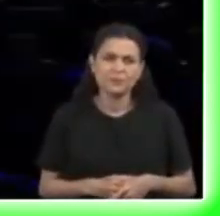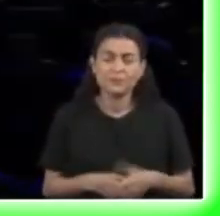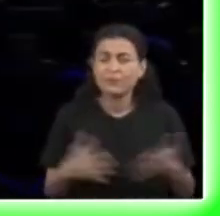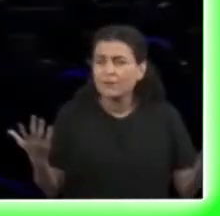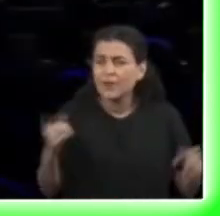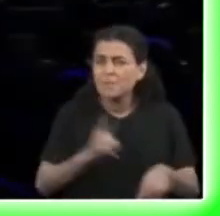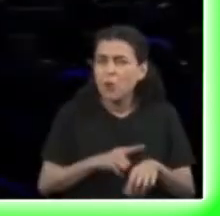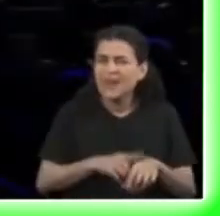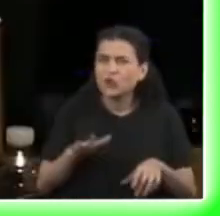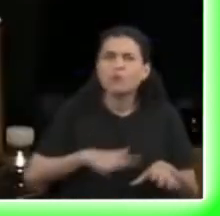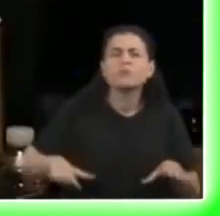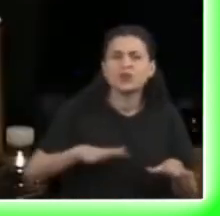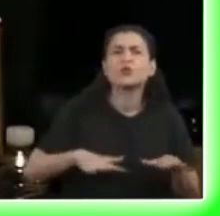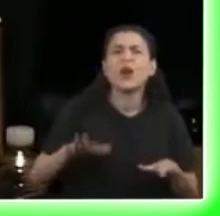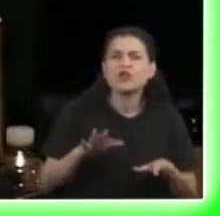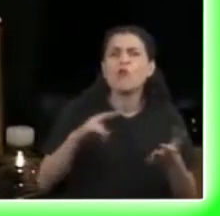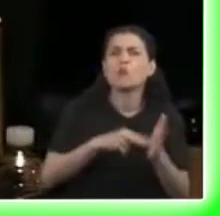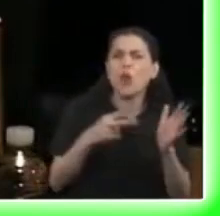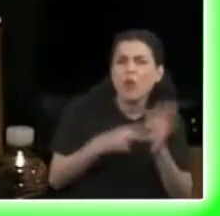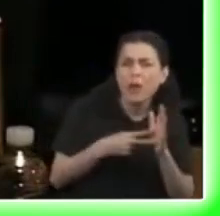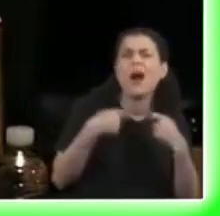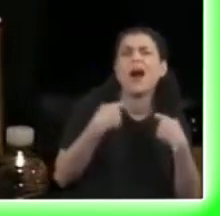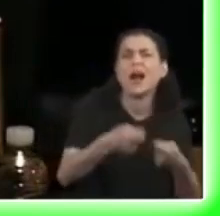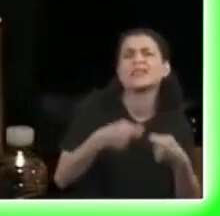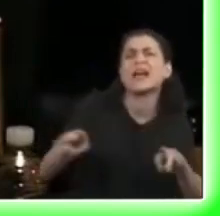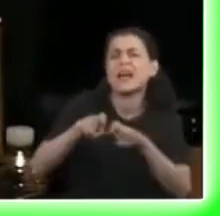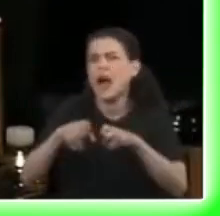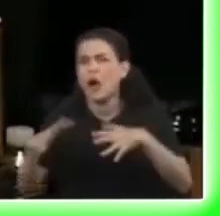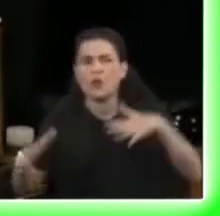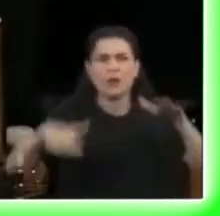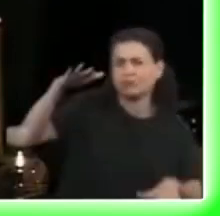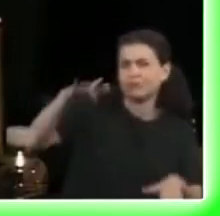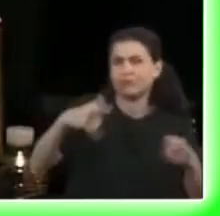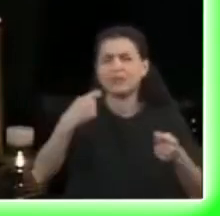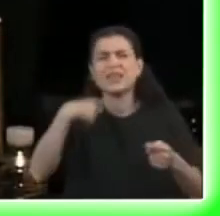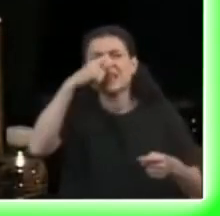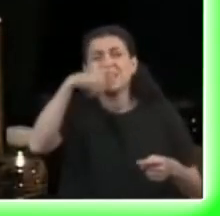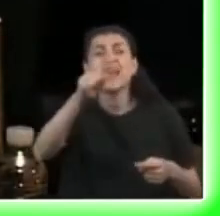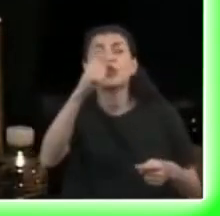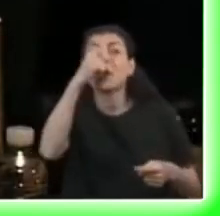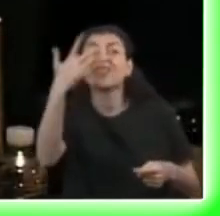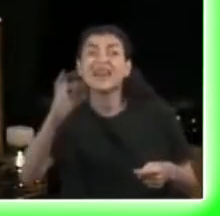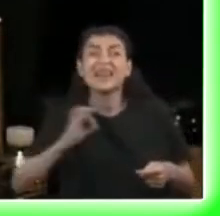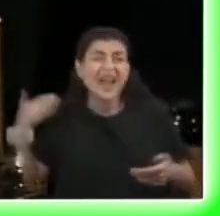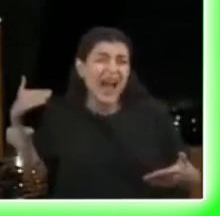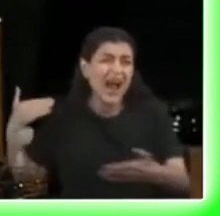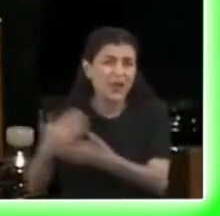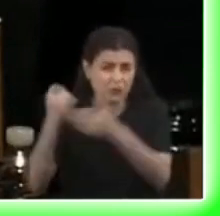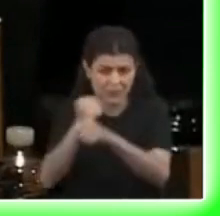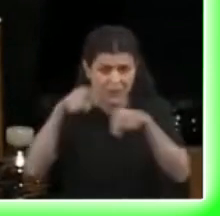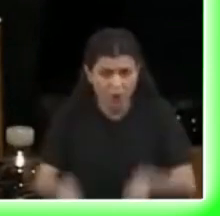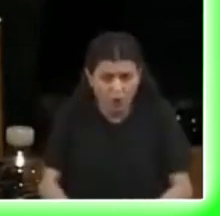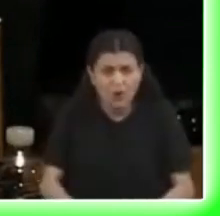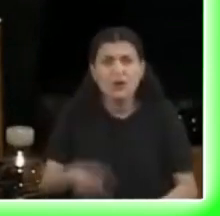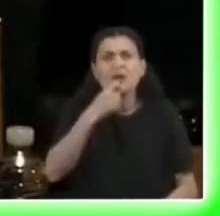En este contexto de tanto déficit fiscal, en estos últimos 123 años, se castigó a los creadores de